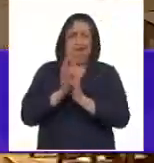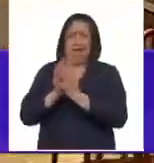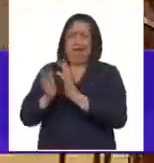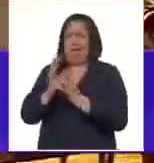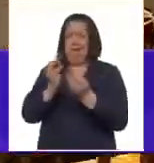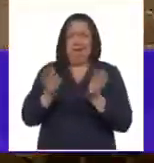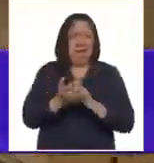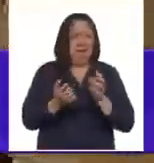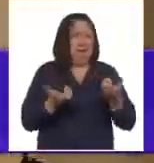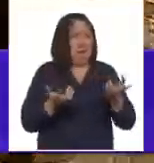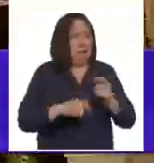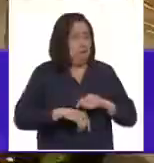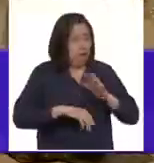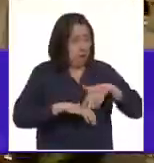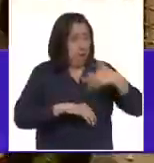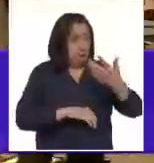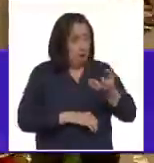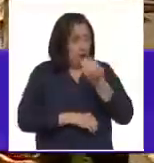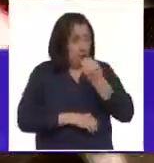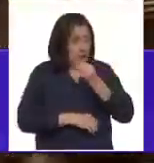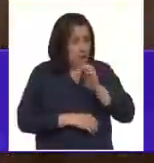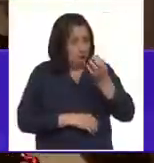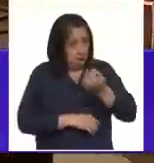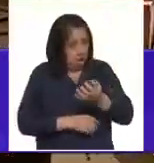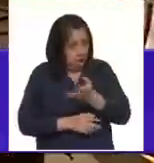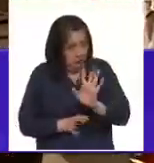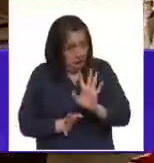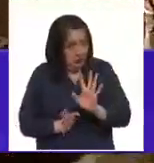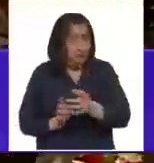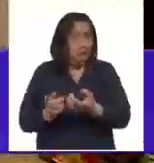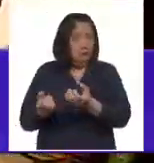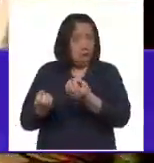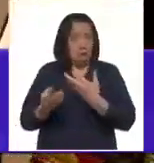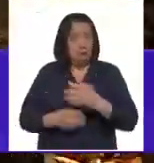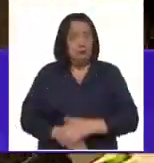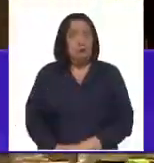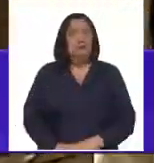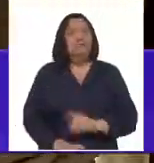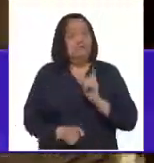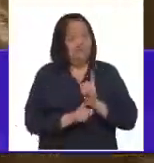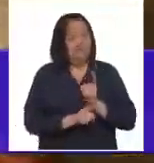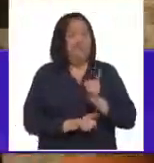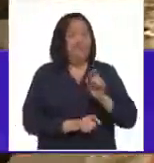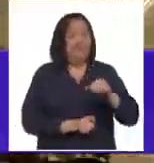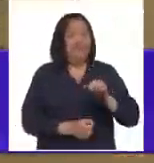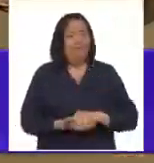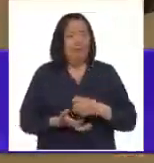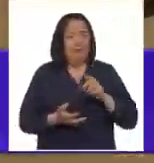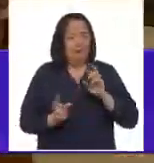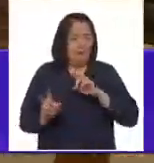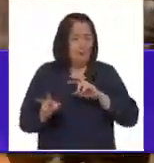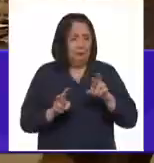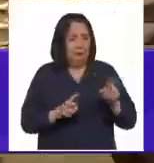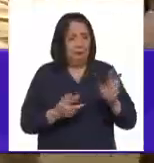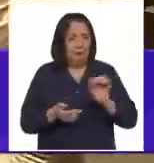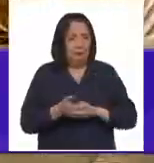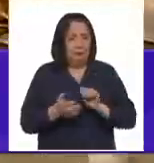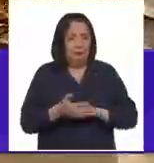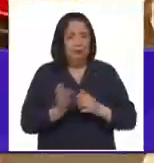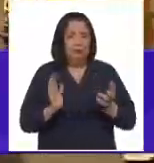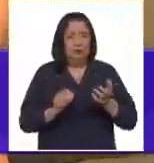cantidad de personas? Me imagino que después del almuerzo. No sé qué me dirás. Así es, lo que estamos viendo es de que